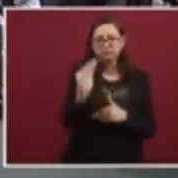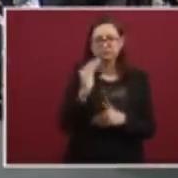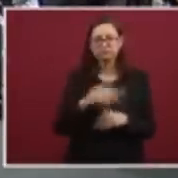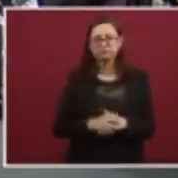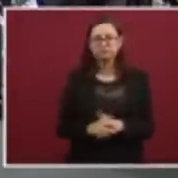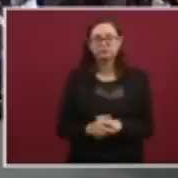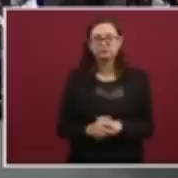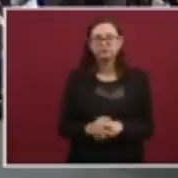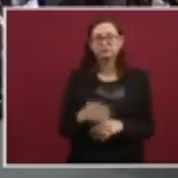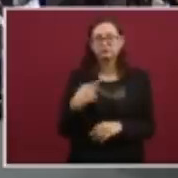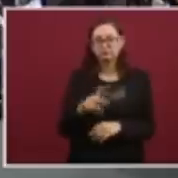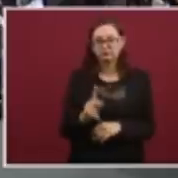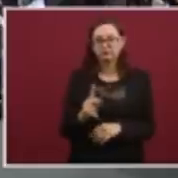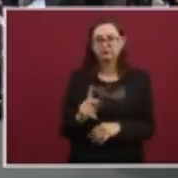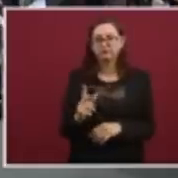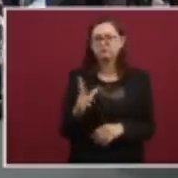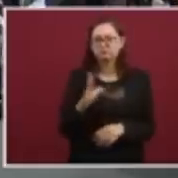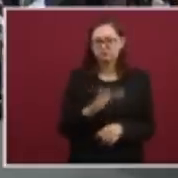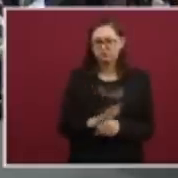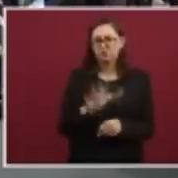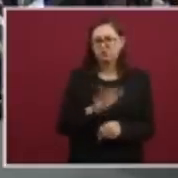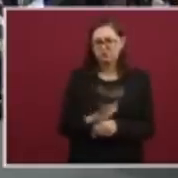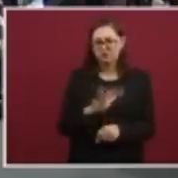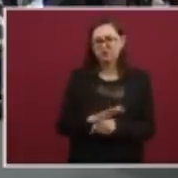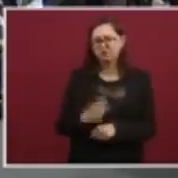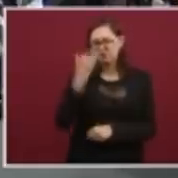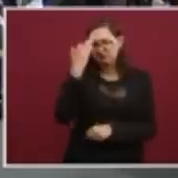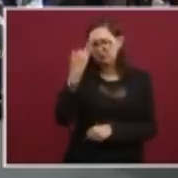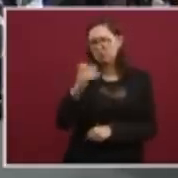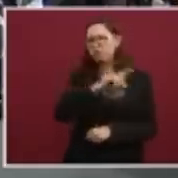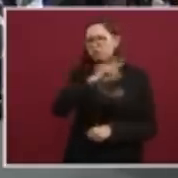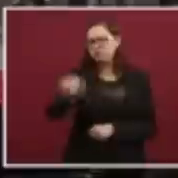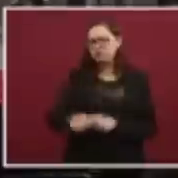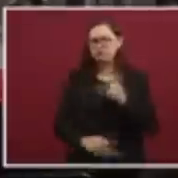pero tenemos tiempo para preguntas y respuestas.